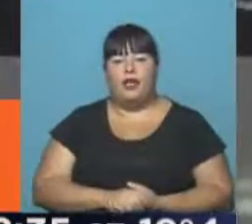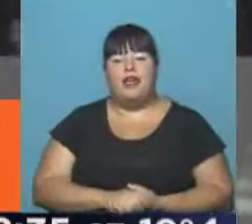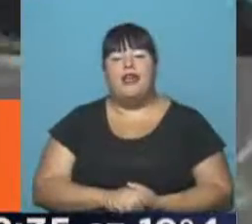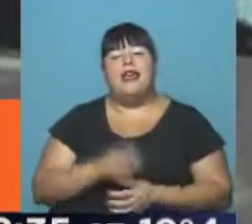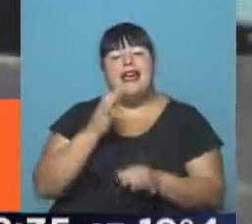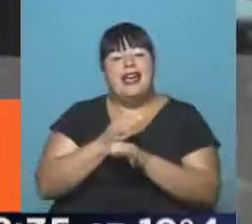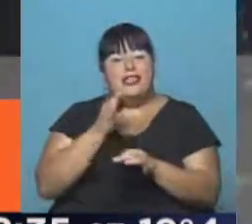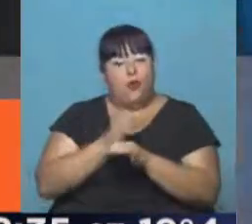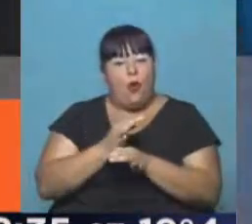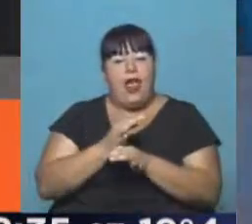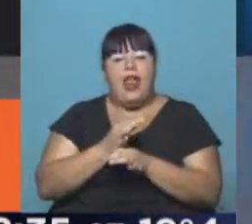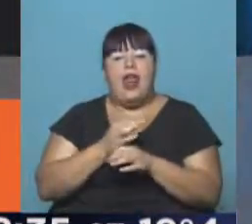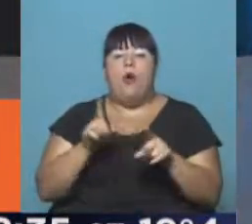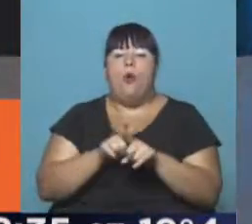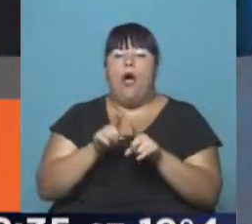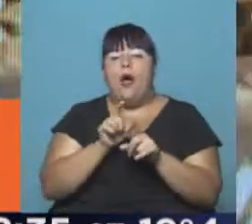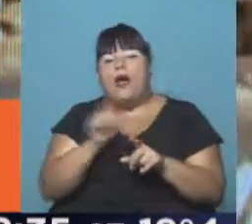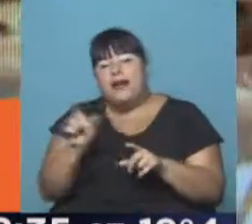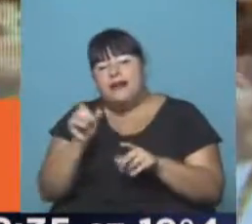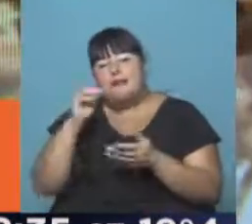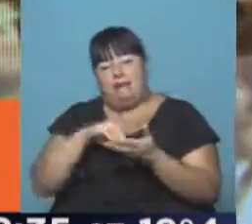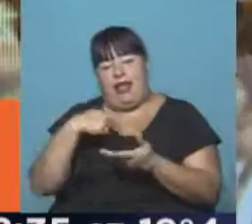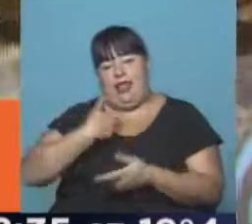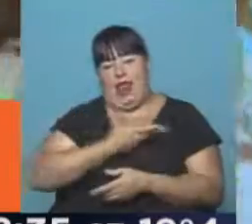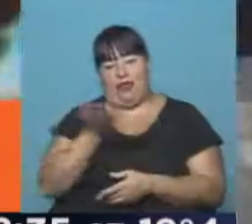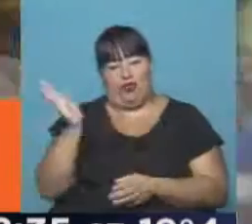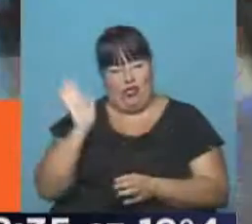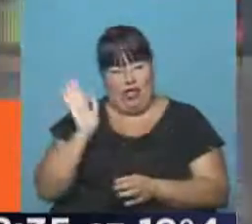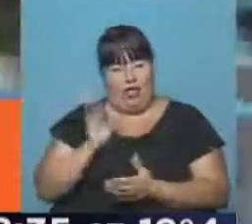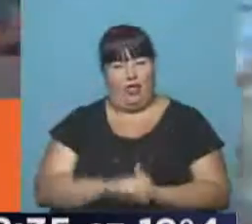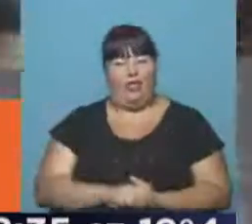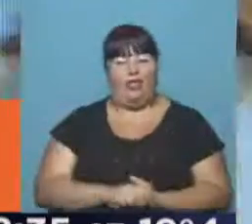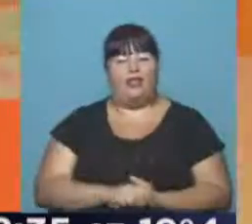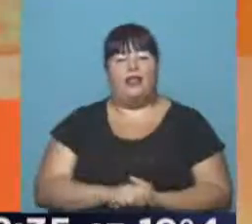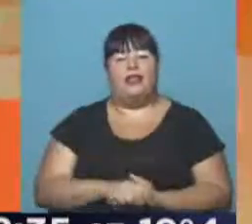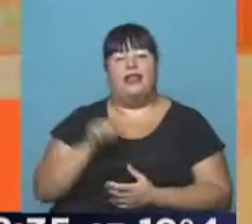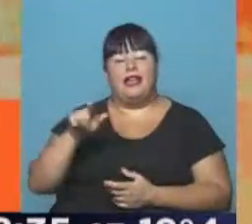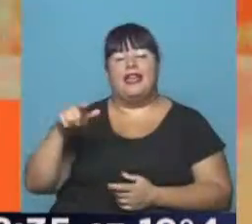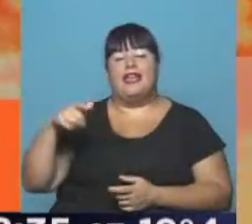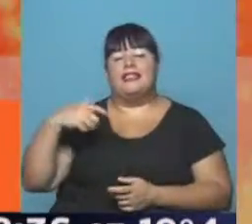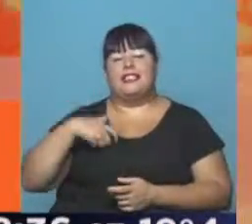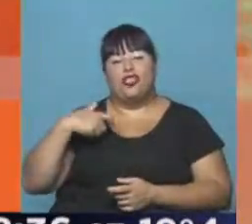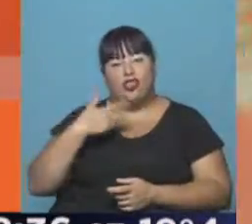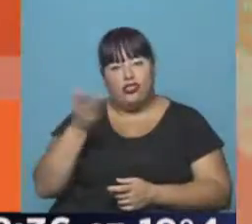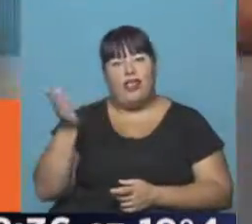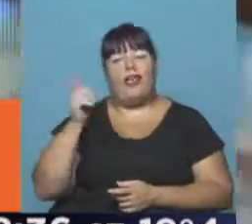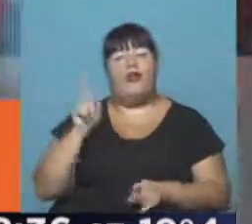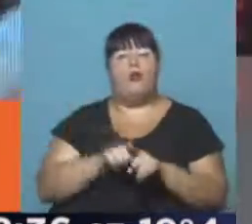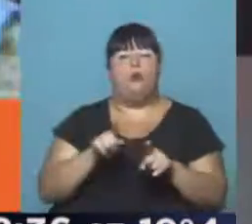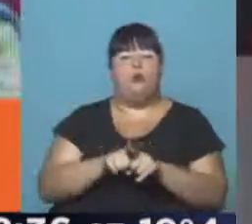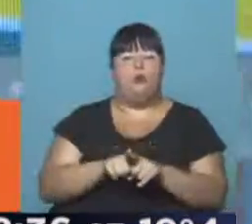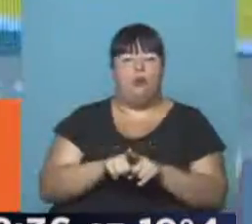la escuela es una parte más de una sociedad y esa sociedad que se